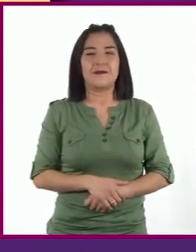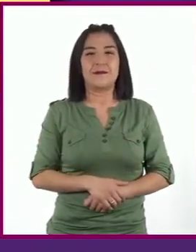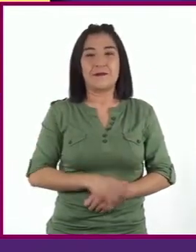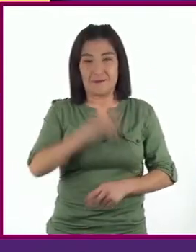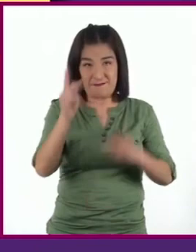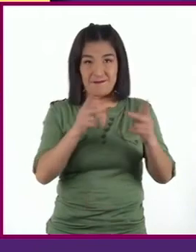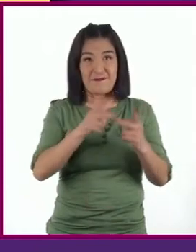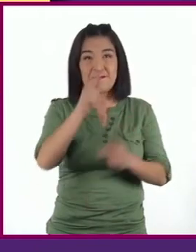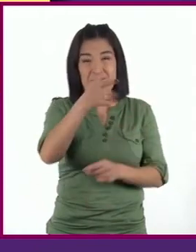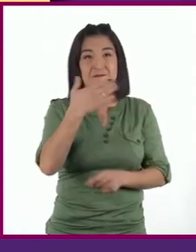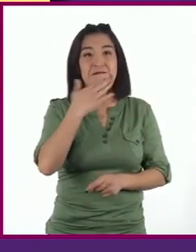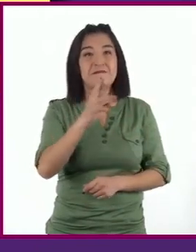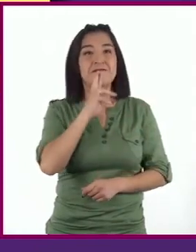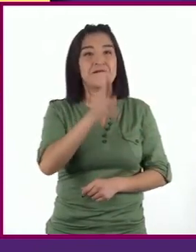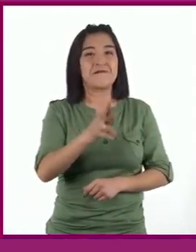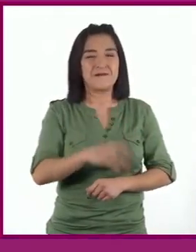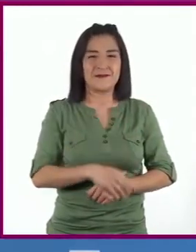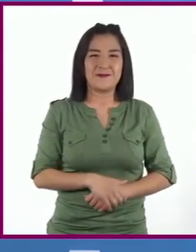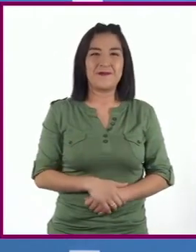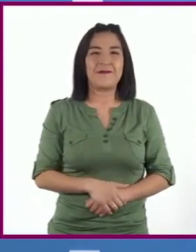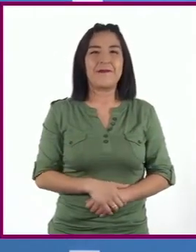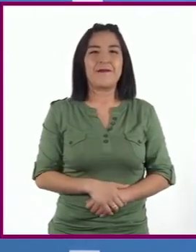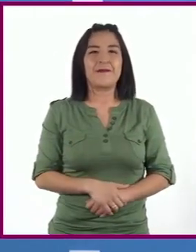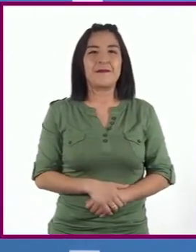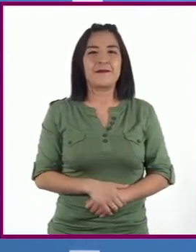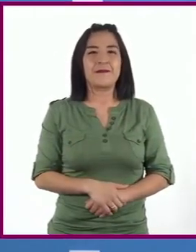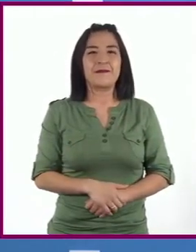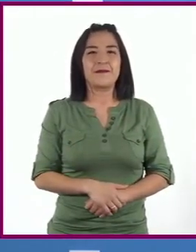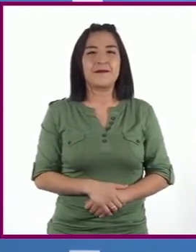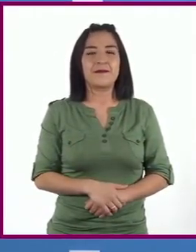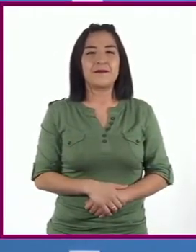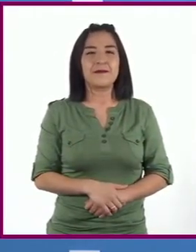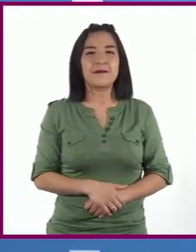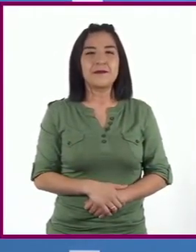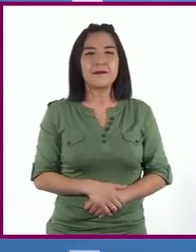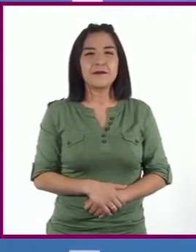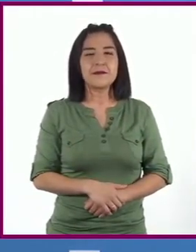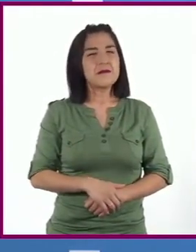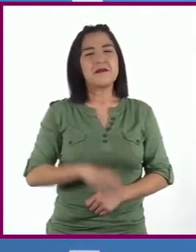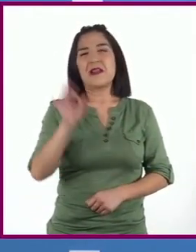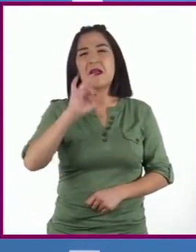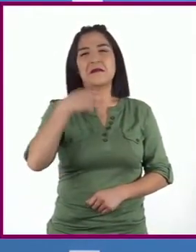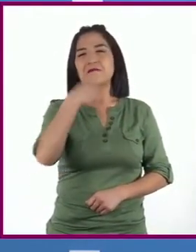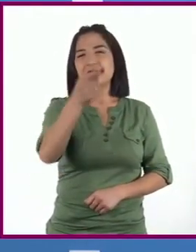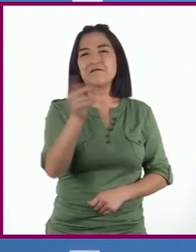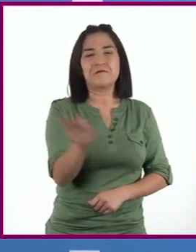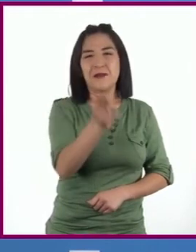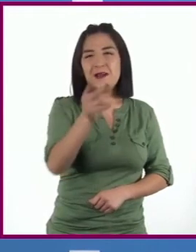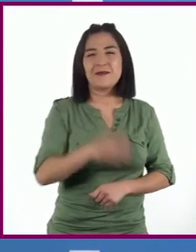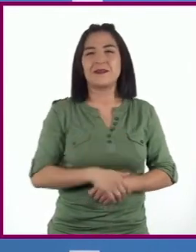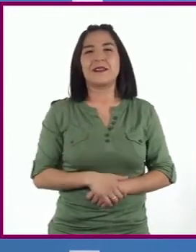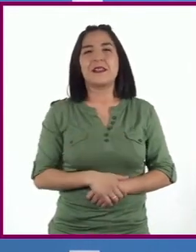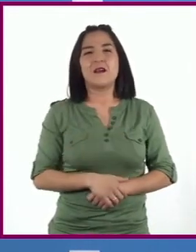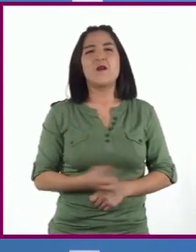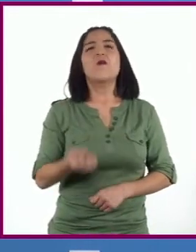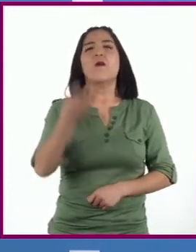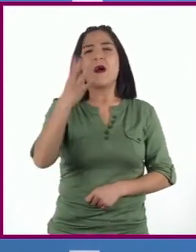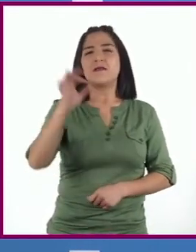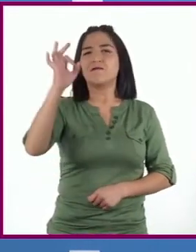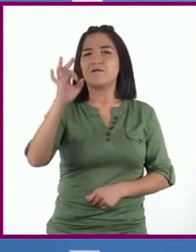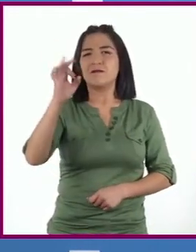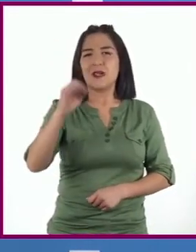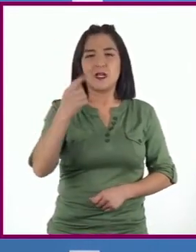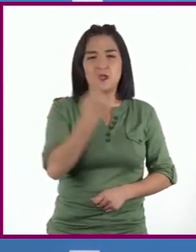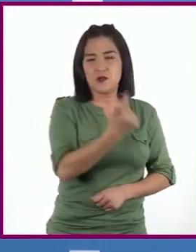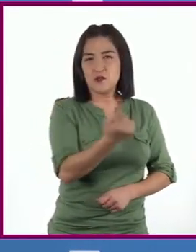¿Coincidieron con sus respuestas? Si yo les preguntara cuántos grados